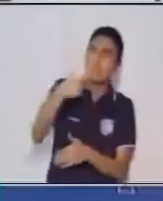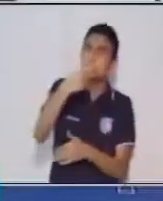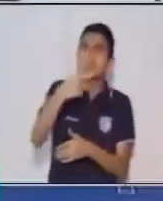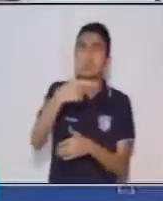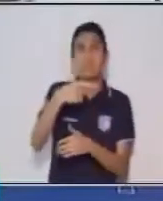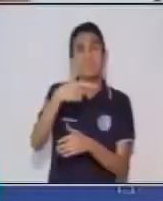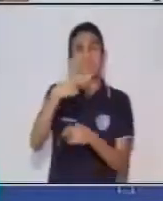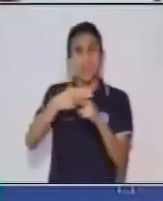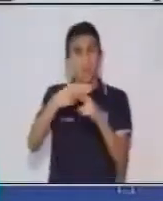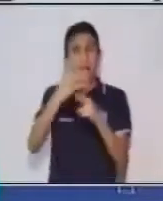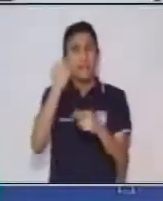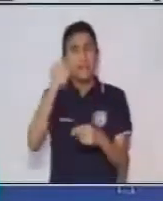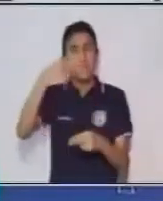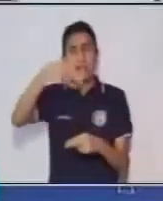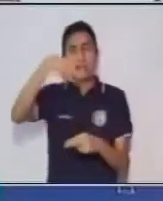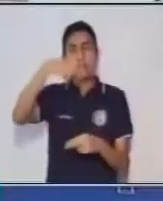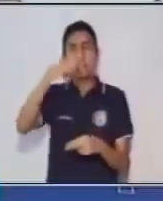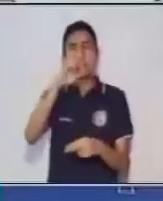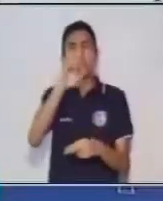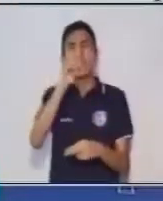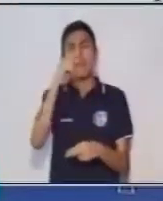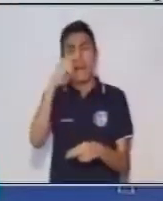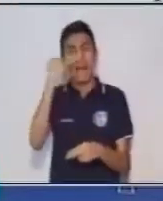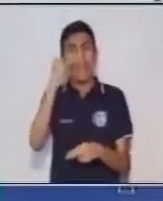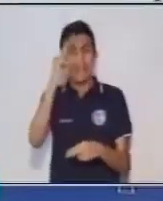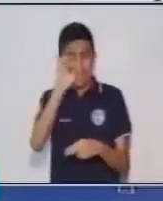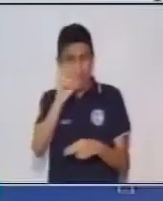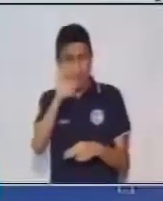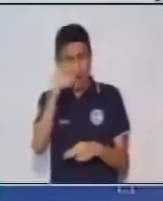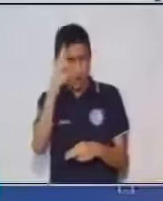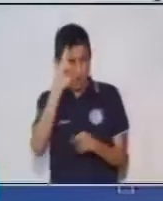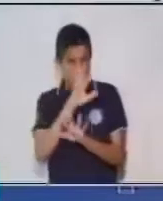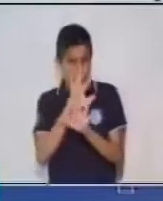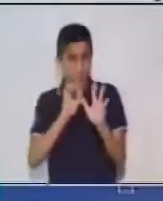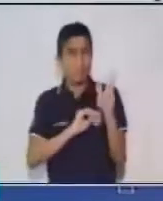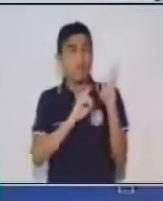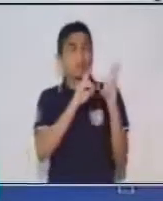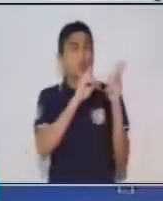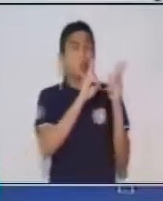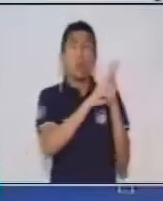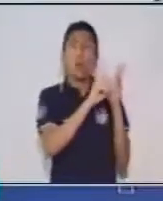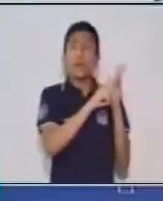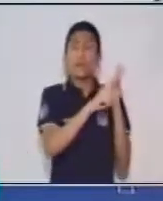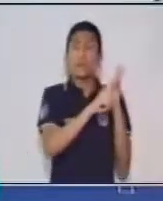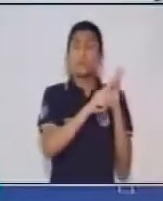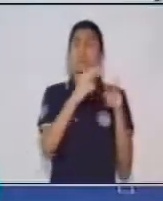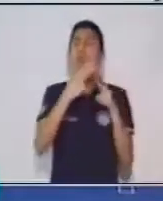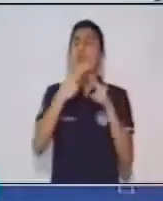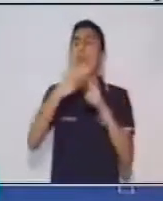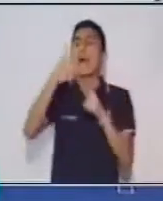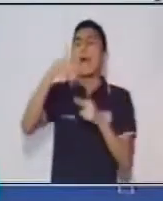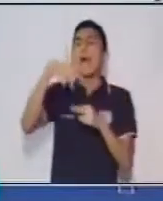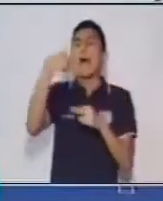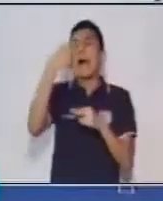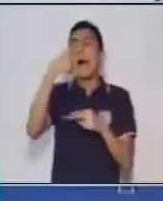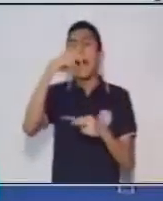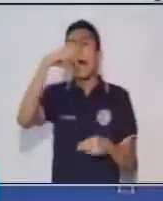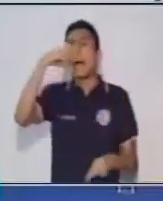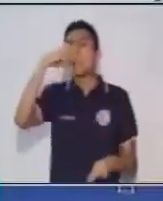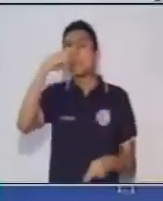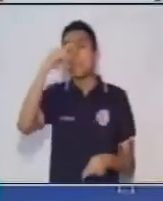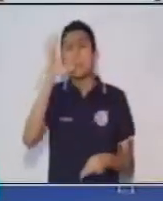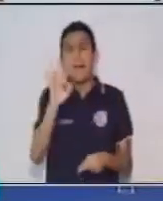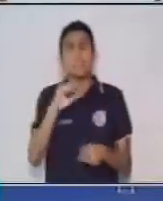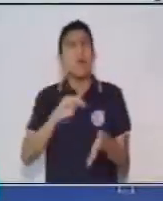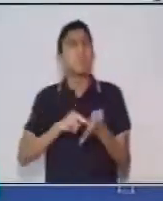estamos usando el imperativo. Luego establecimos también el aspecto. El aspecto no es más que decir si